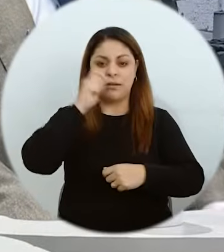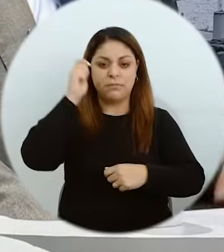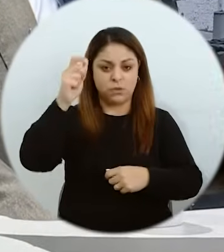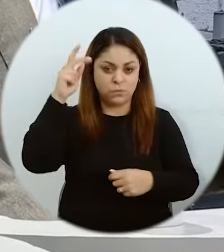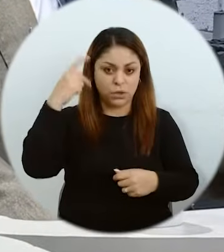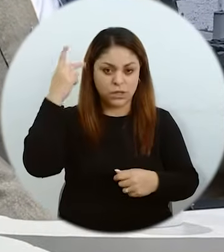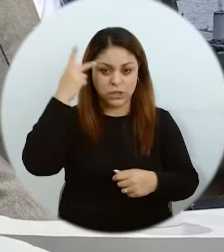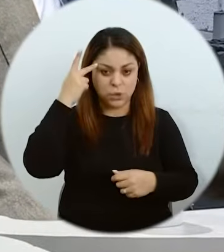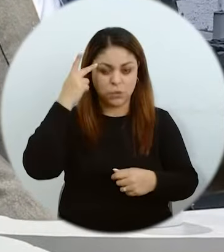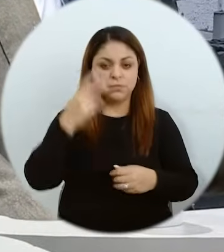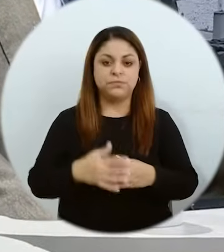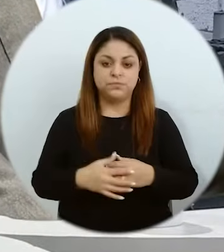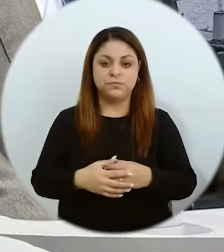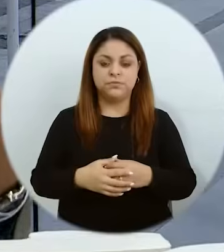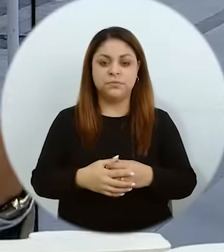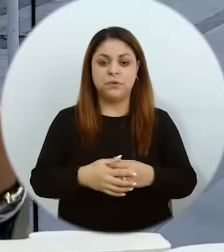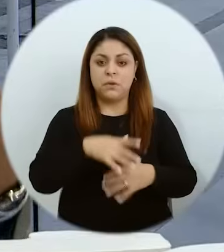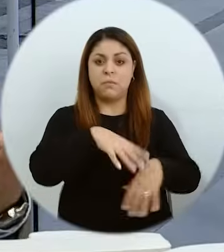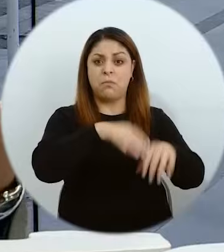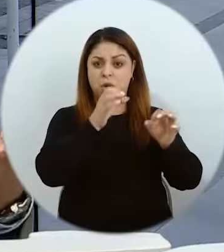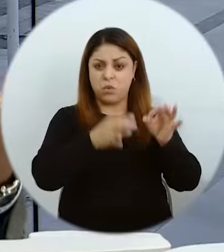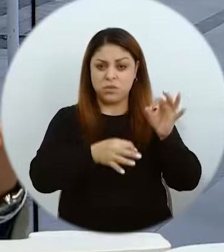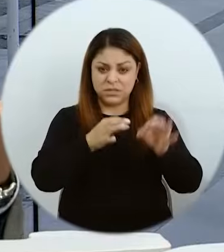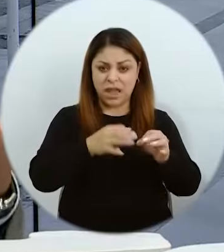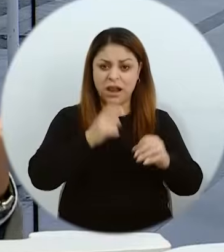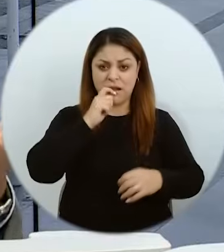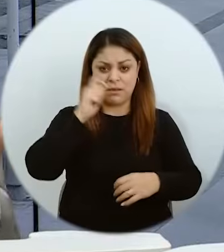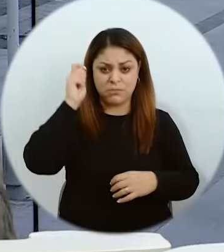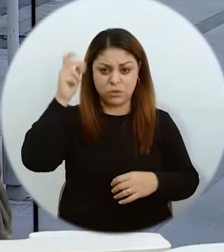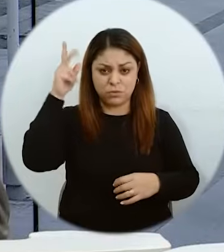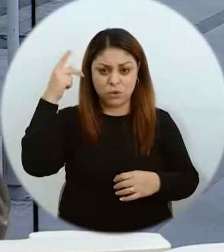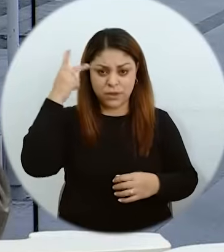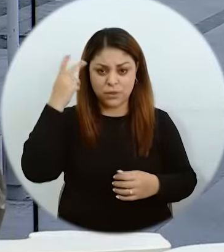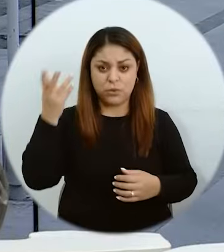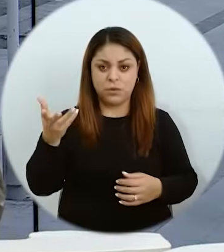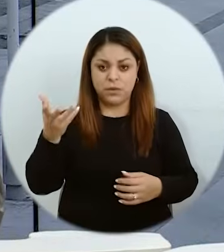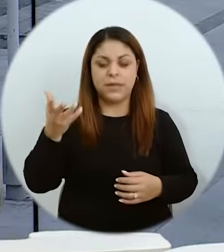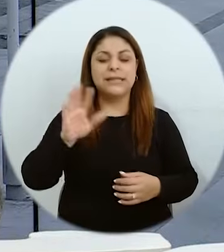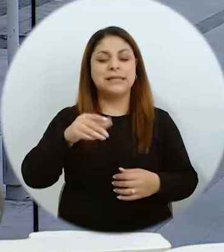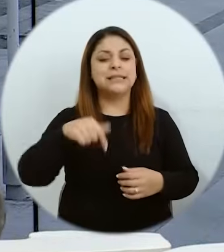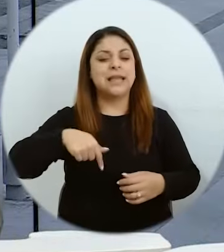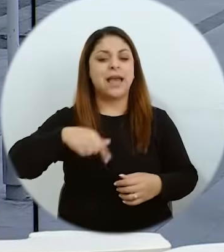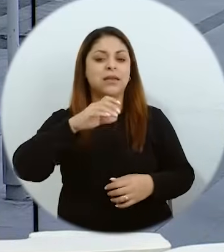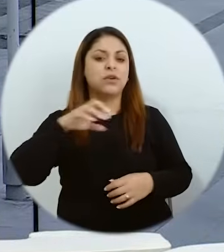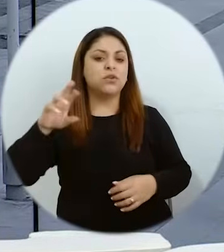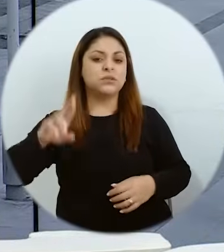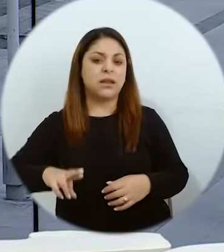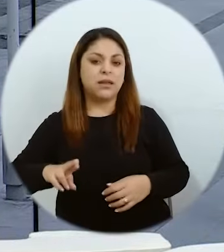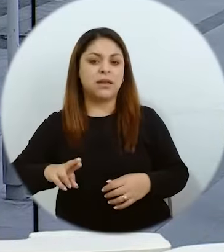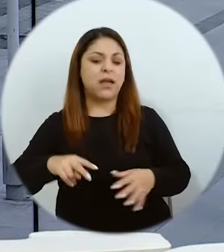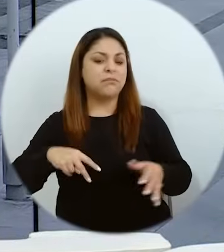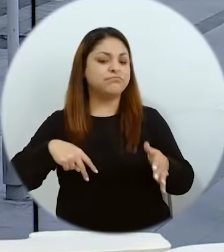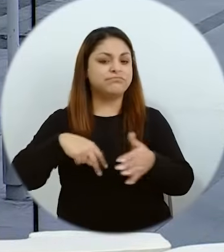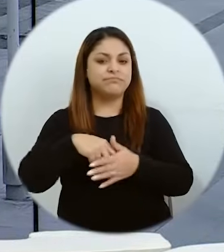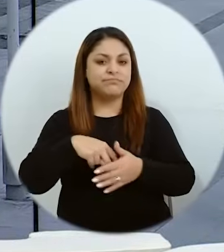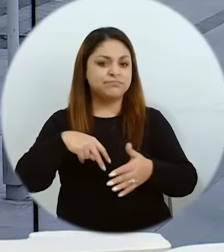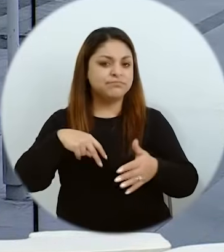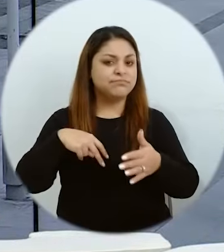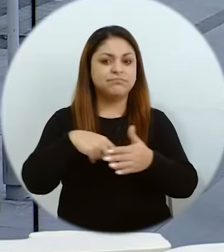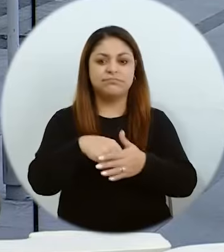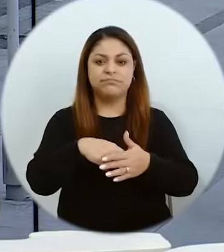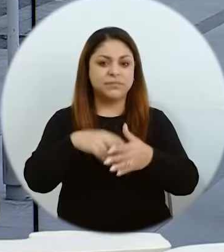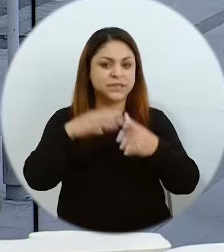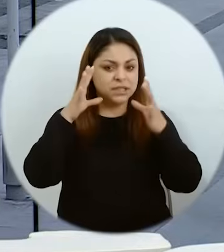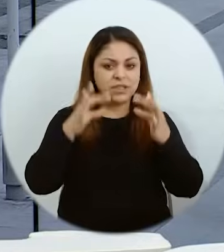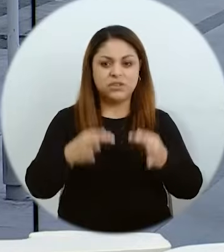Y ha habido muchos mecanismos para convertir al Poder Judicial en árbitro político, y en la medida que el sistema político en Costa Rica se